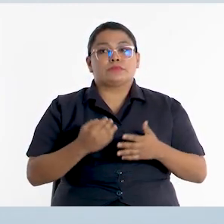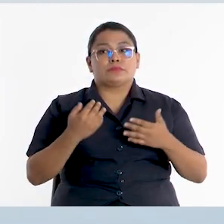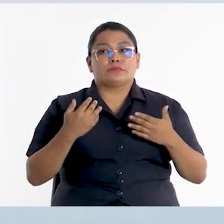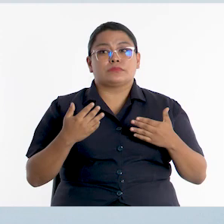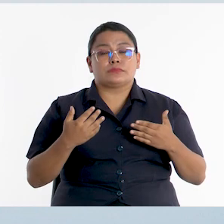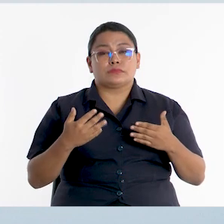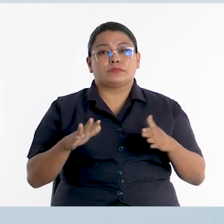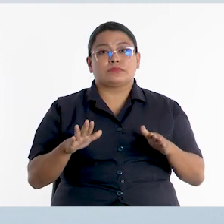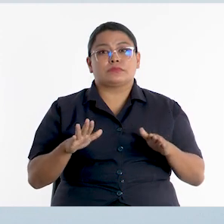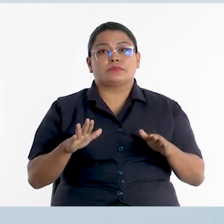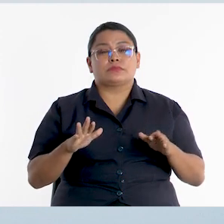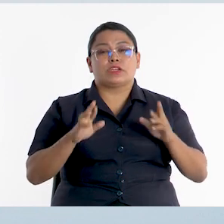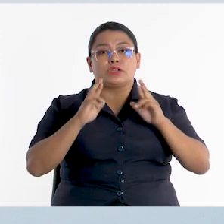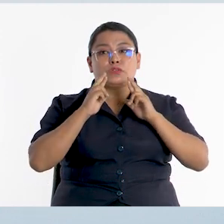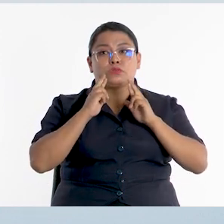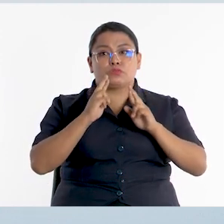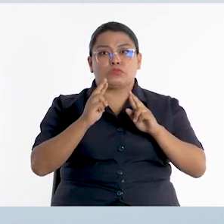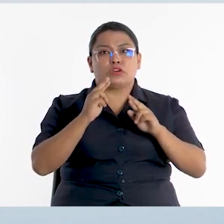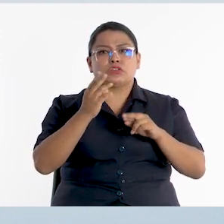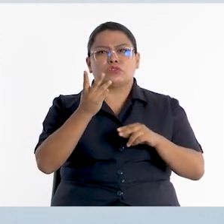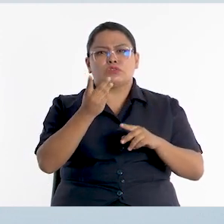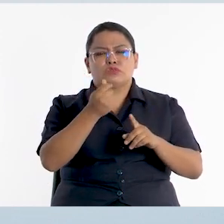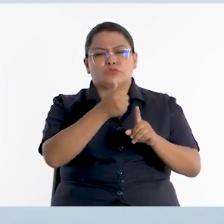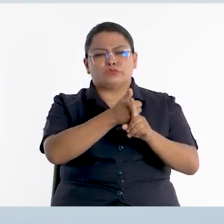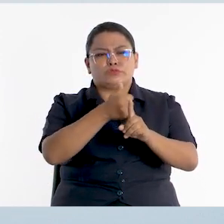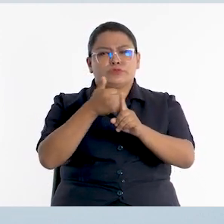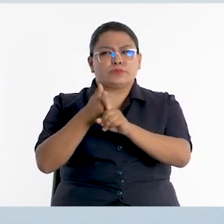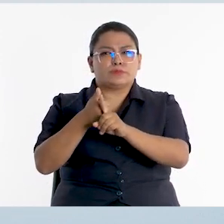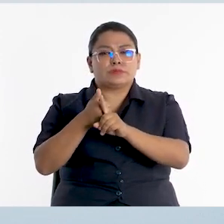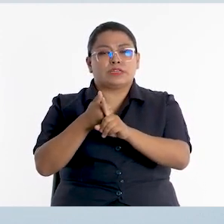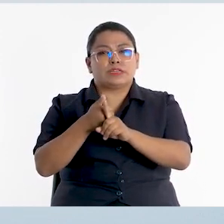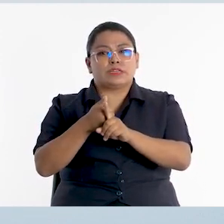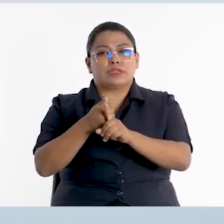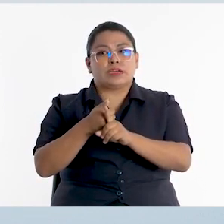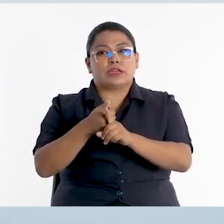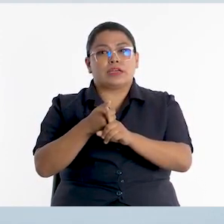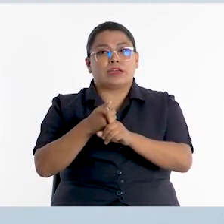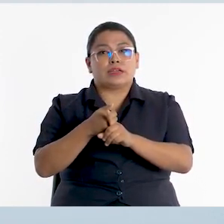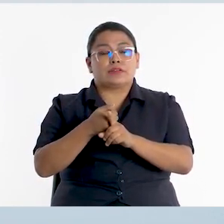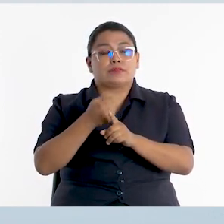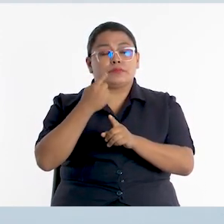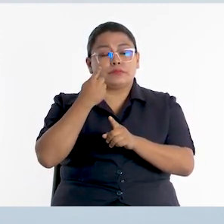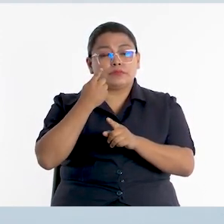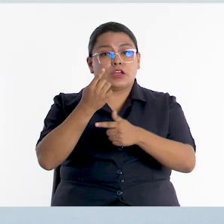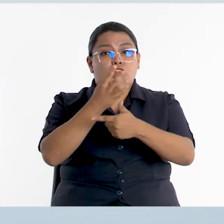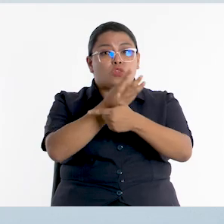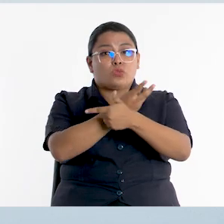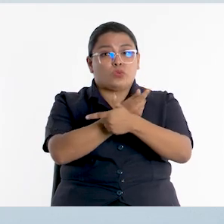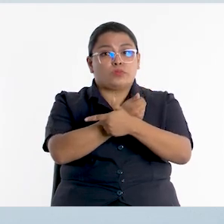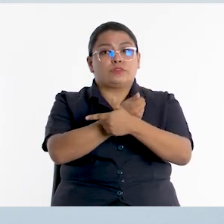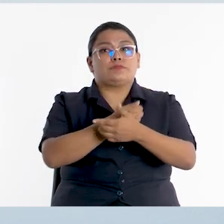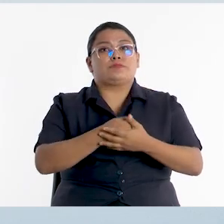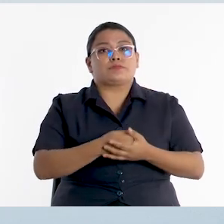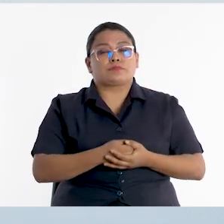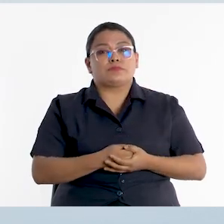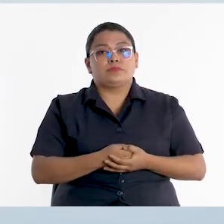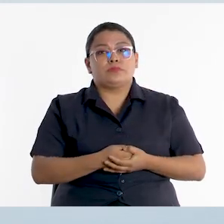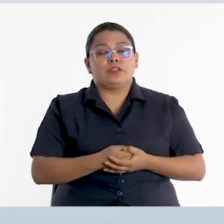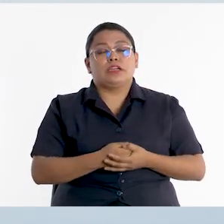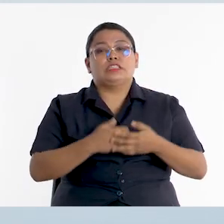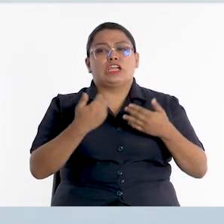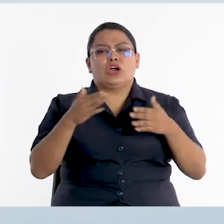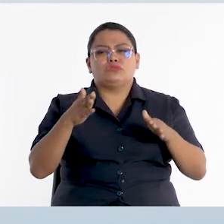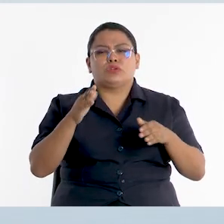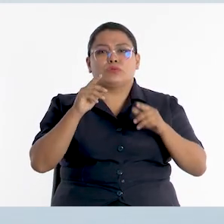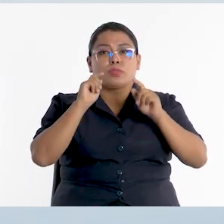cuando el producto de estos dos números coincida con el dividendo.